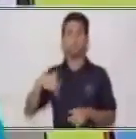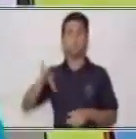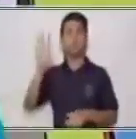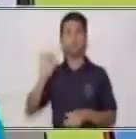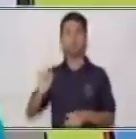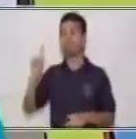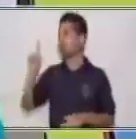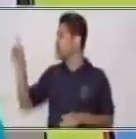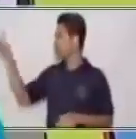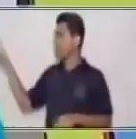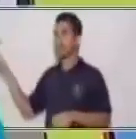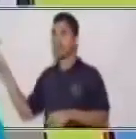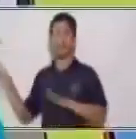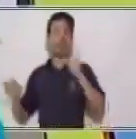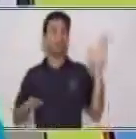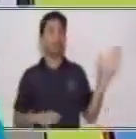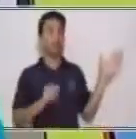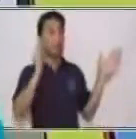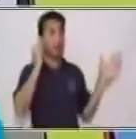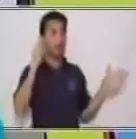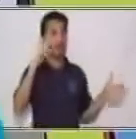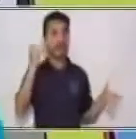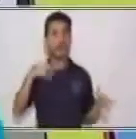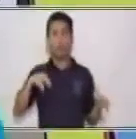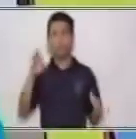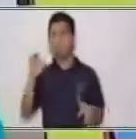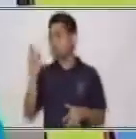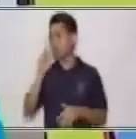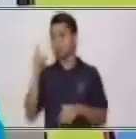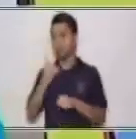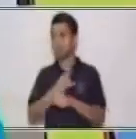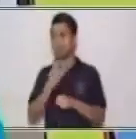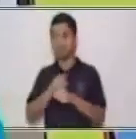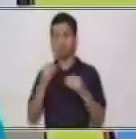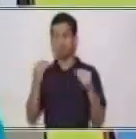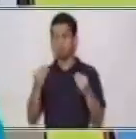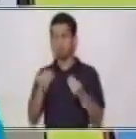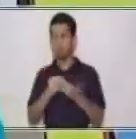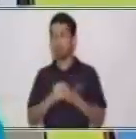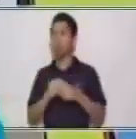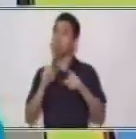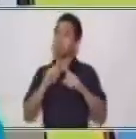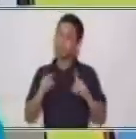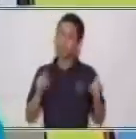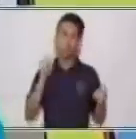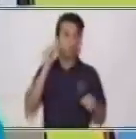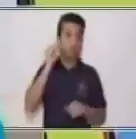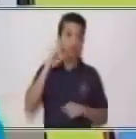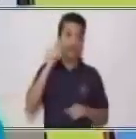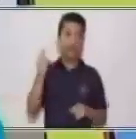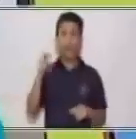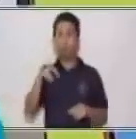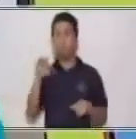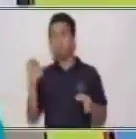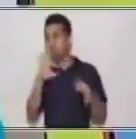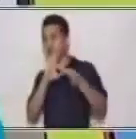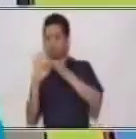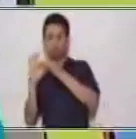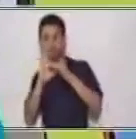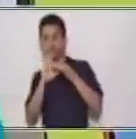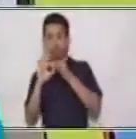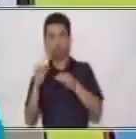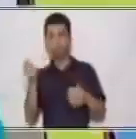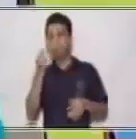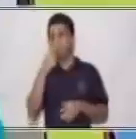medidas que el gramo, pero acuérdense que el gramo se familiariza mucho con la medicina,